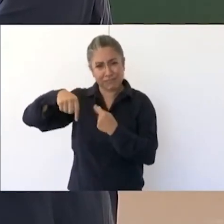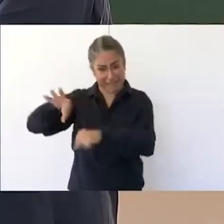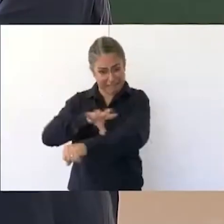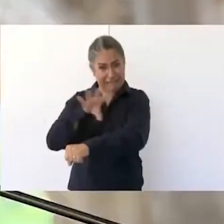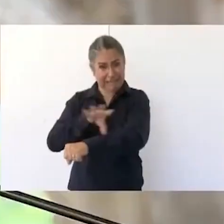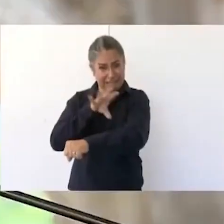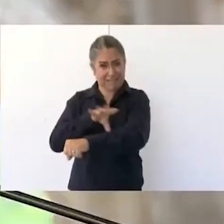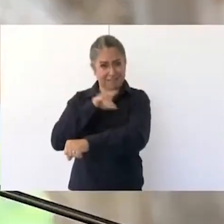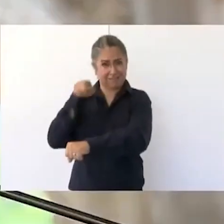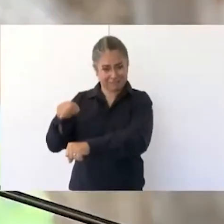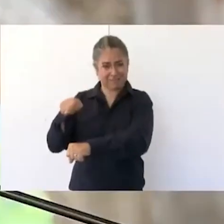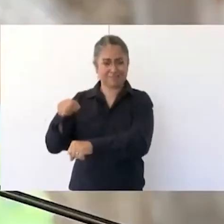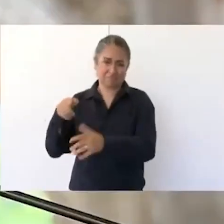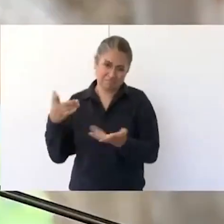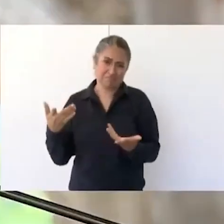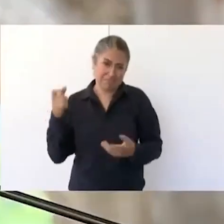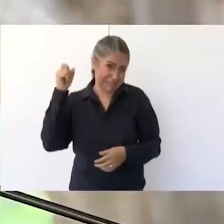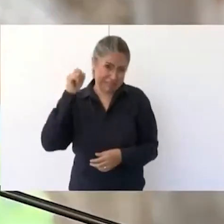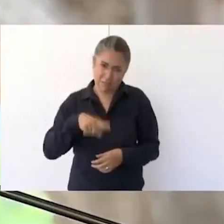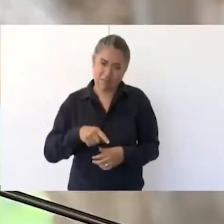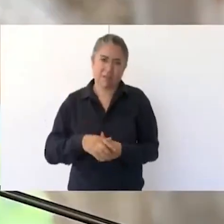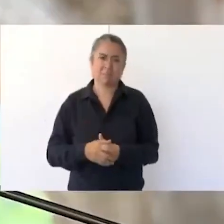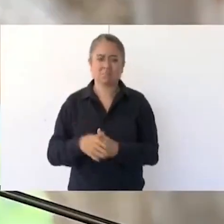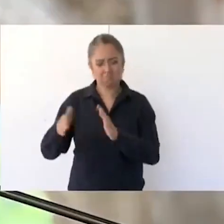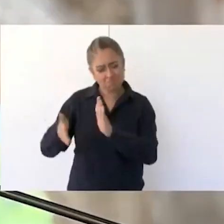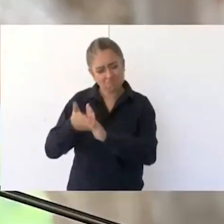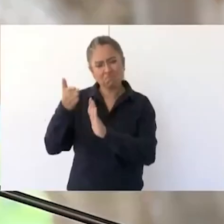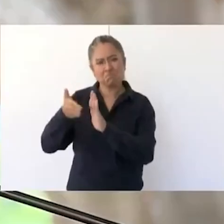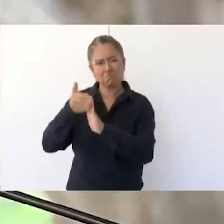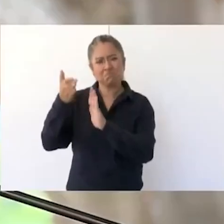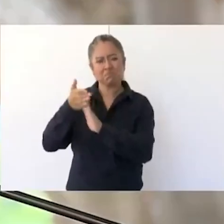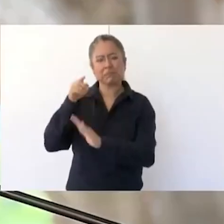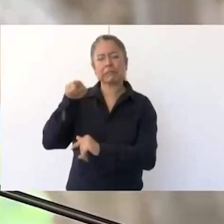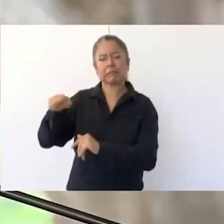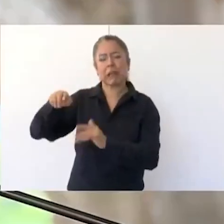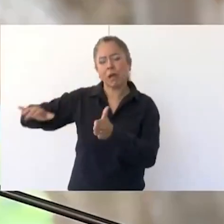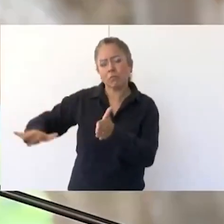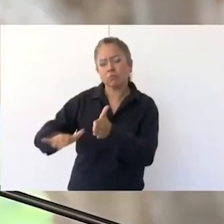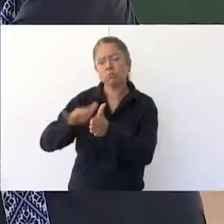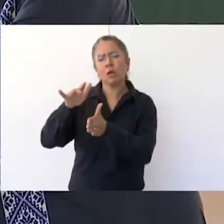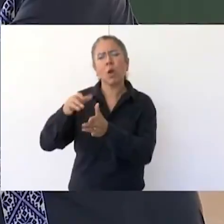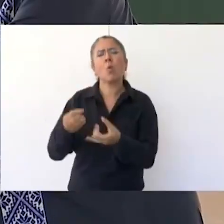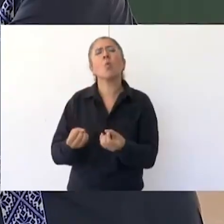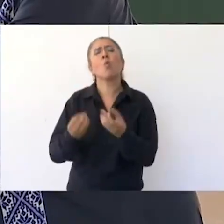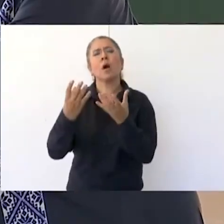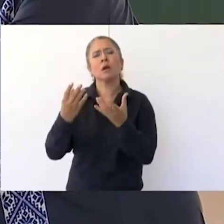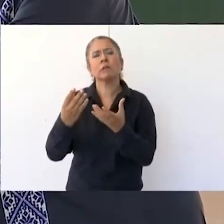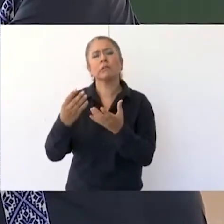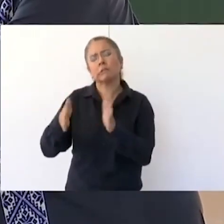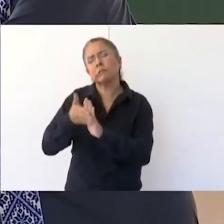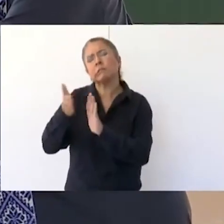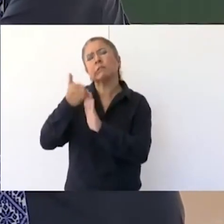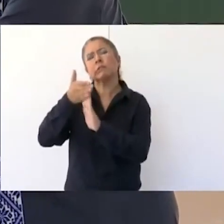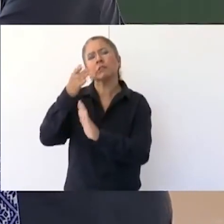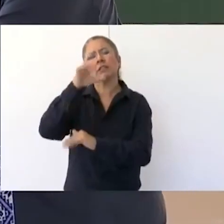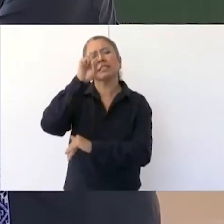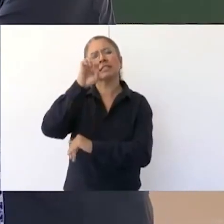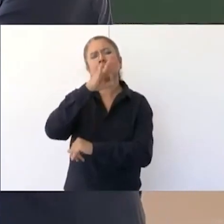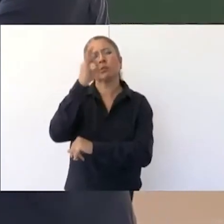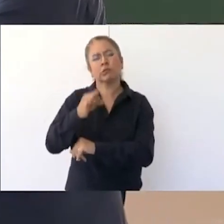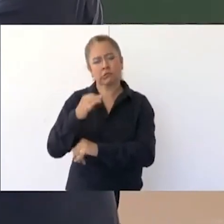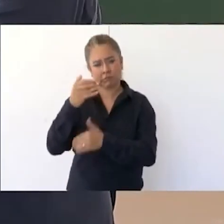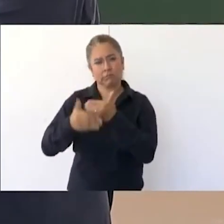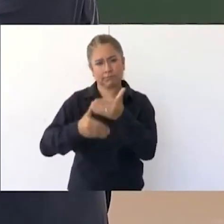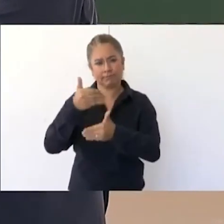llevamos en la presa un 60% de avance hasta ahora.